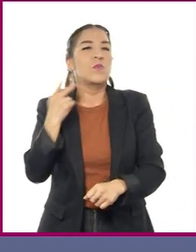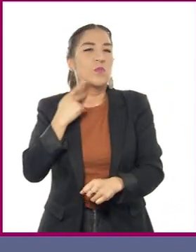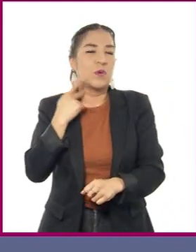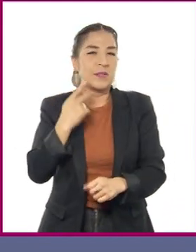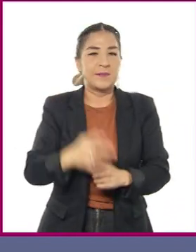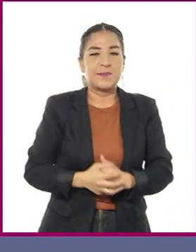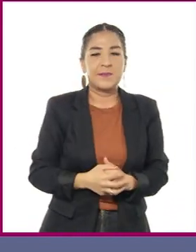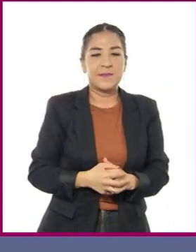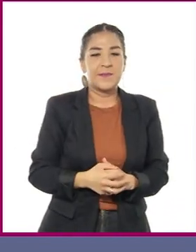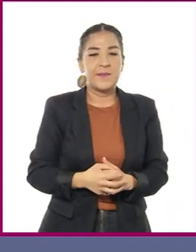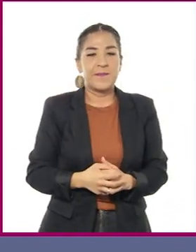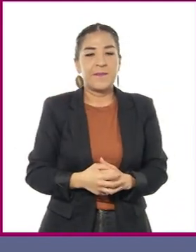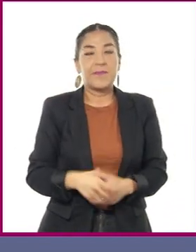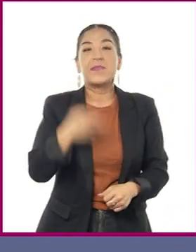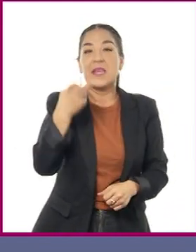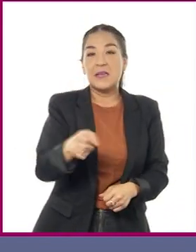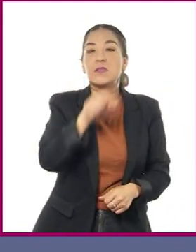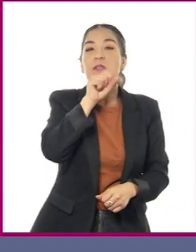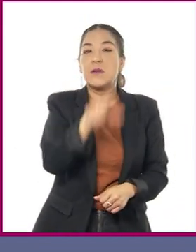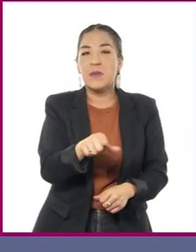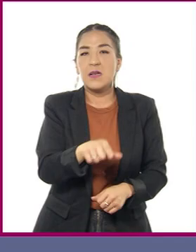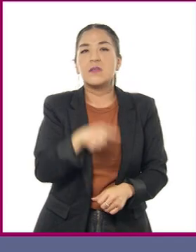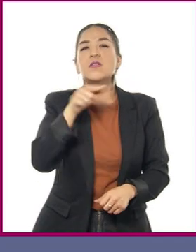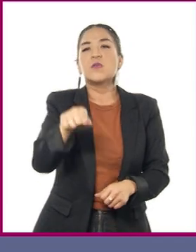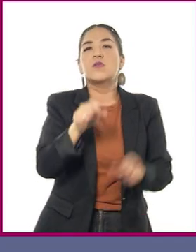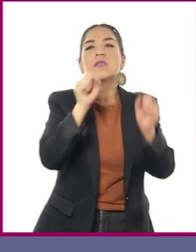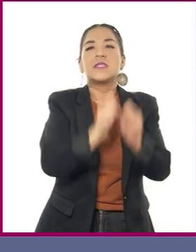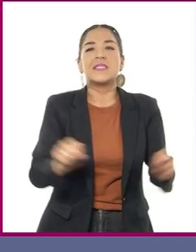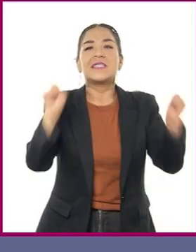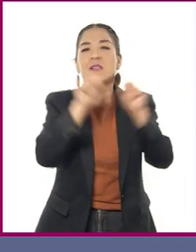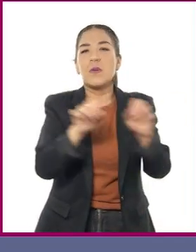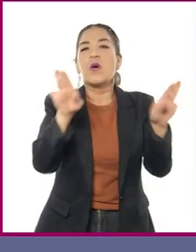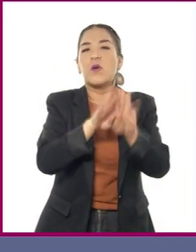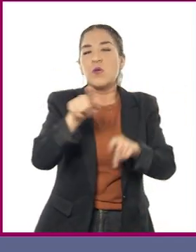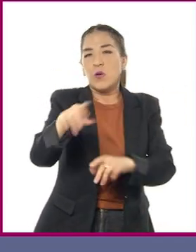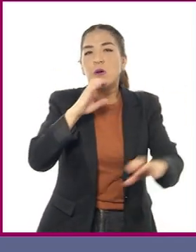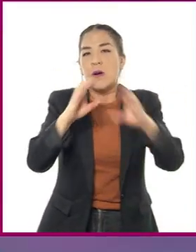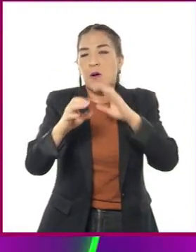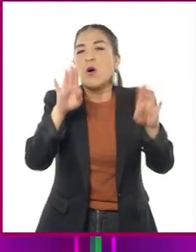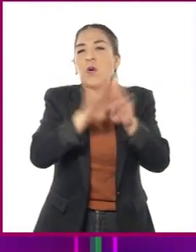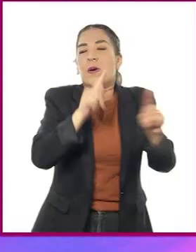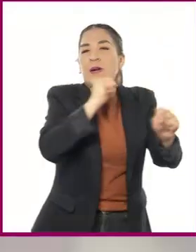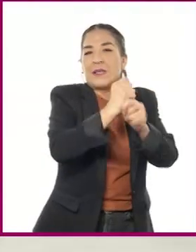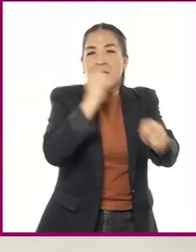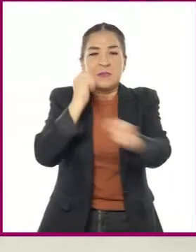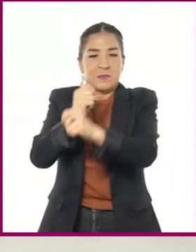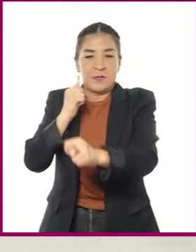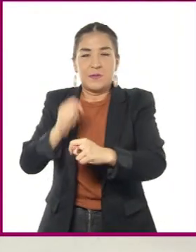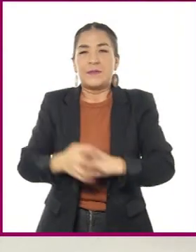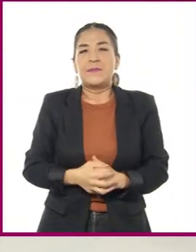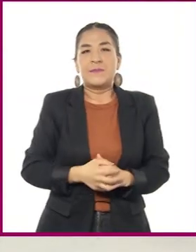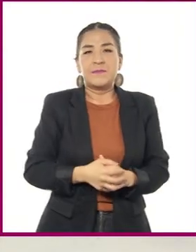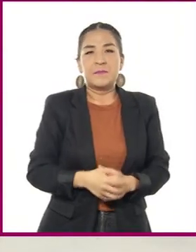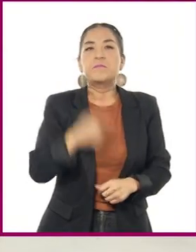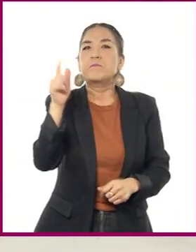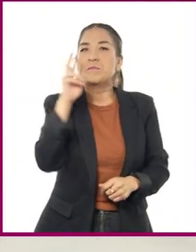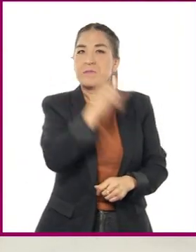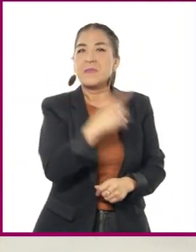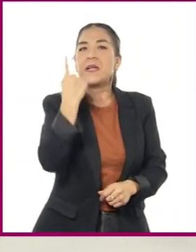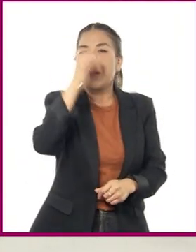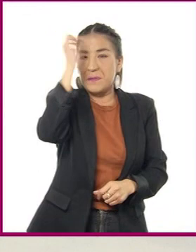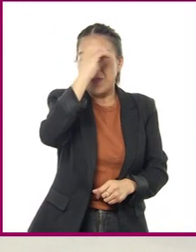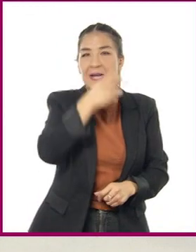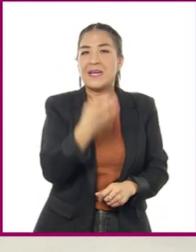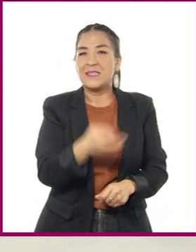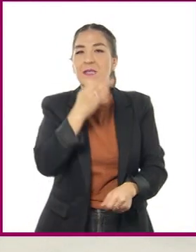estos, así como de sus sistemas de comunicación y su red de transporte. ¿Qué te pareció